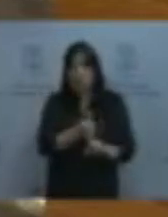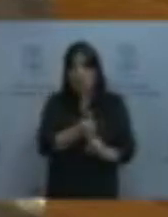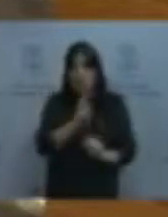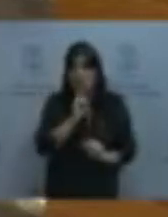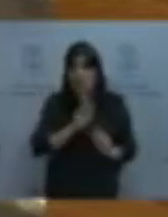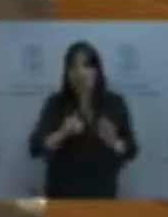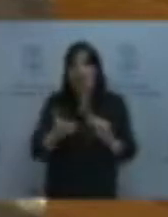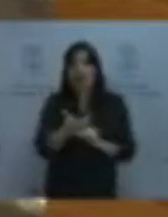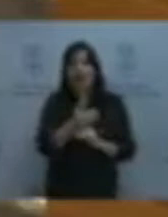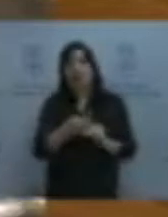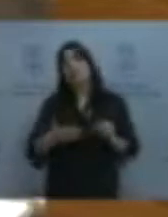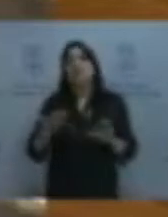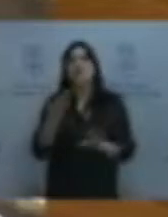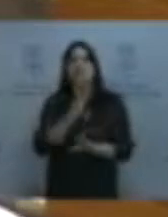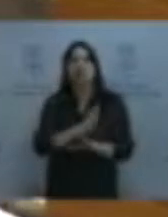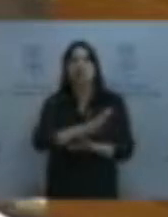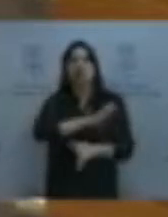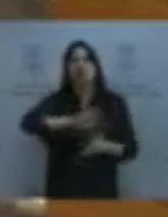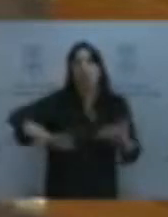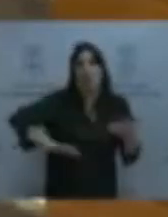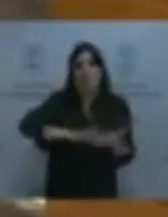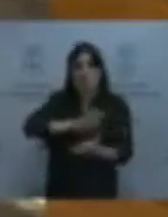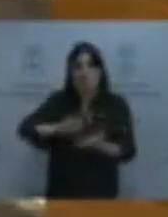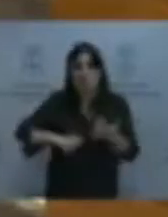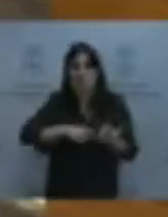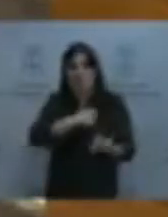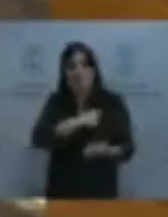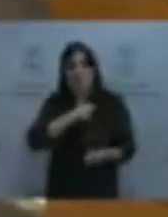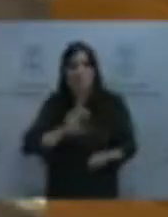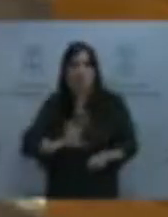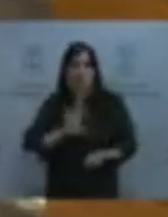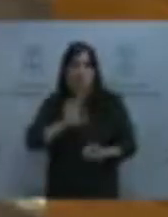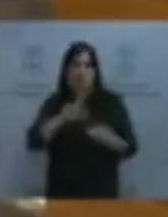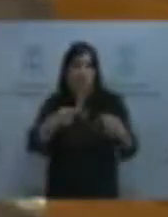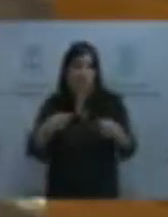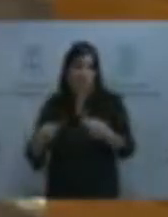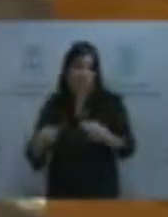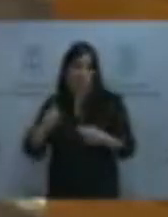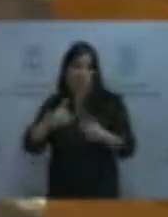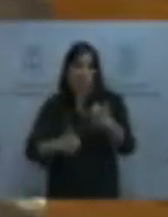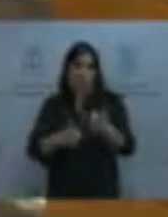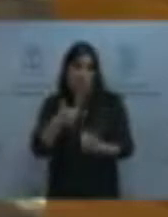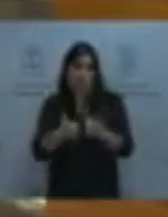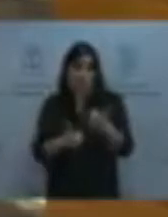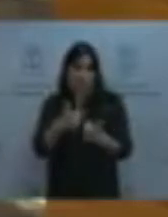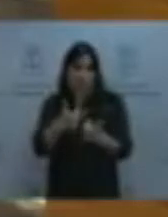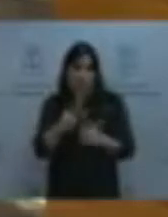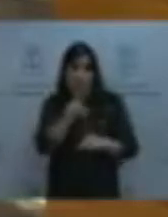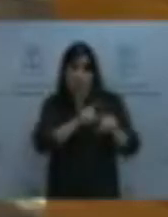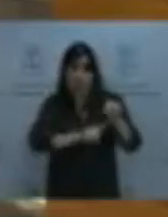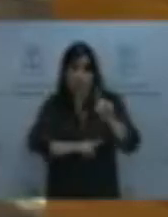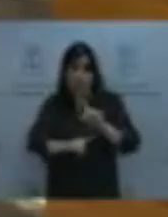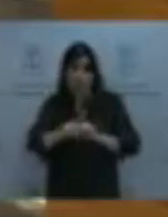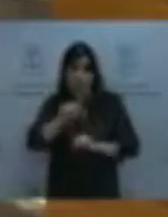el regulador, ante la Comisión Nacional de los Mercados y la Competencia. Un conflicto que previamente hubo de ser tramitado, hubo